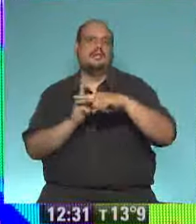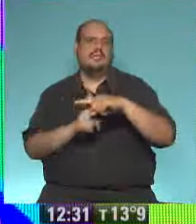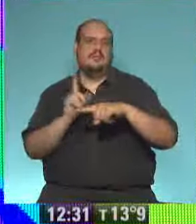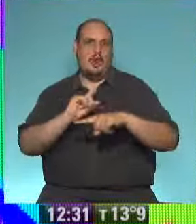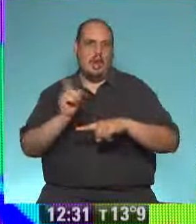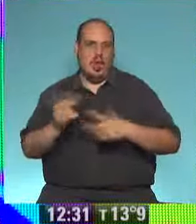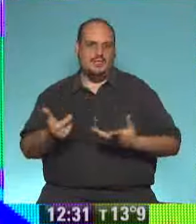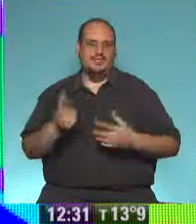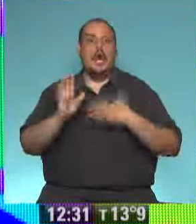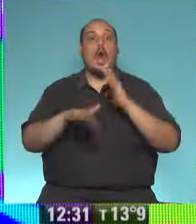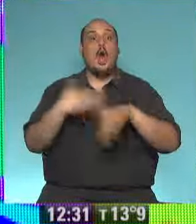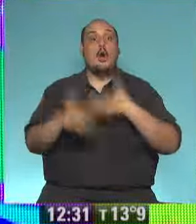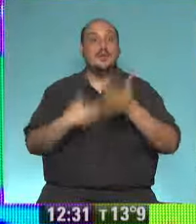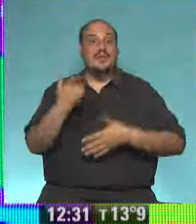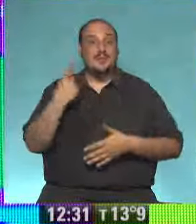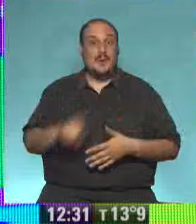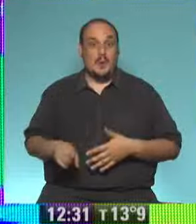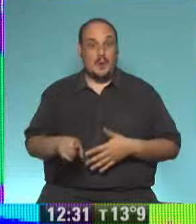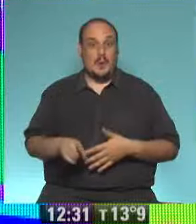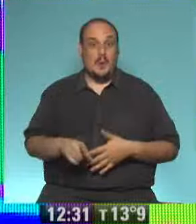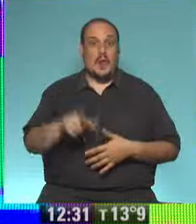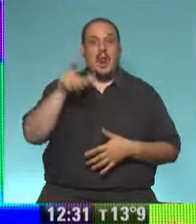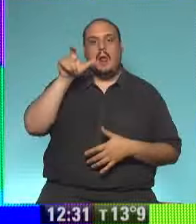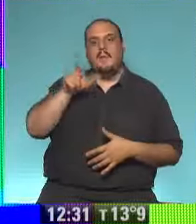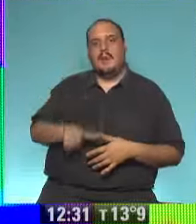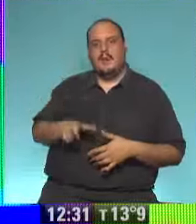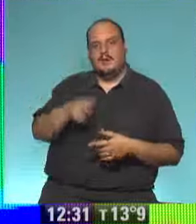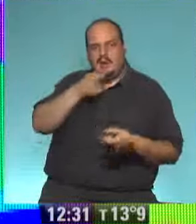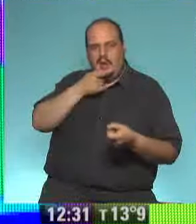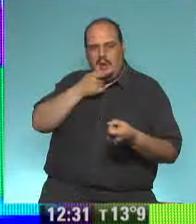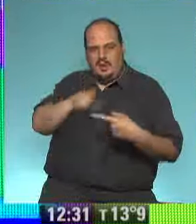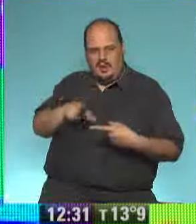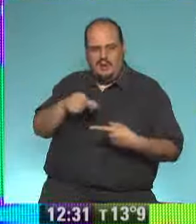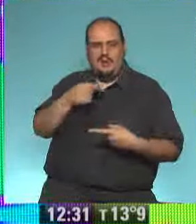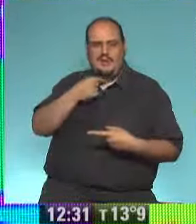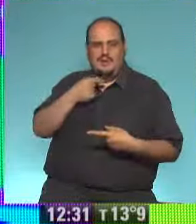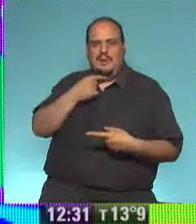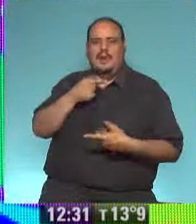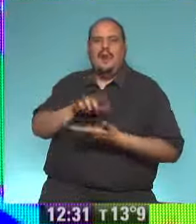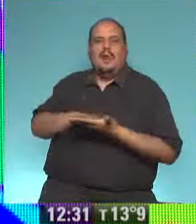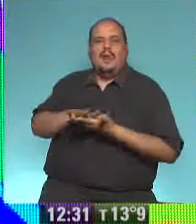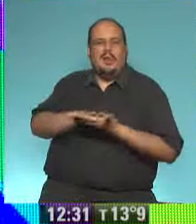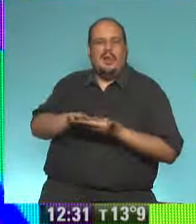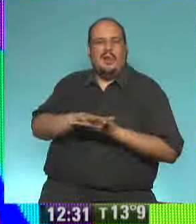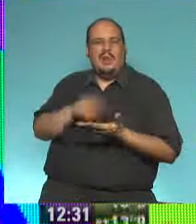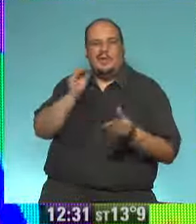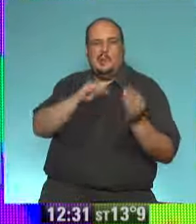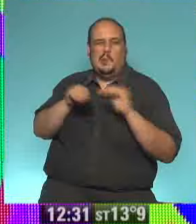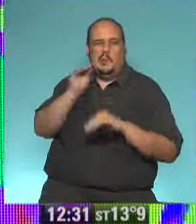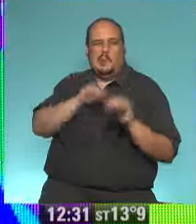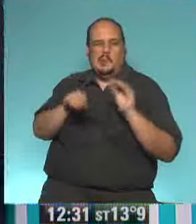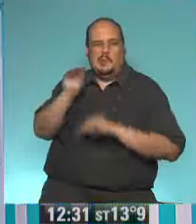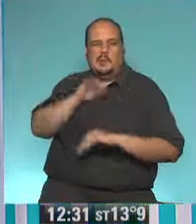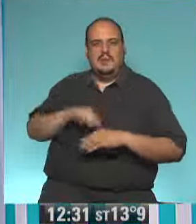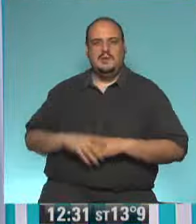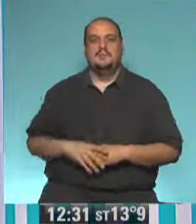la idea del juego es tratar de ver cómo poner las palabras de determinada manera y hablar de las ventajas para lograr alquilarlas. ¿Les parece? ¿Cómo es esa casa? Ahí